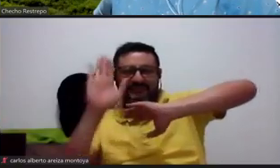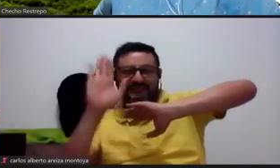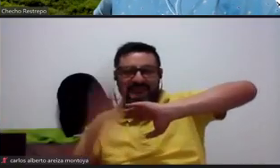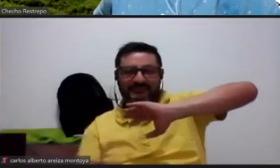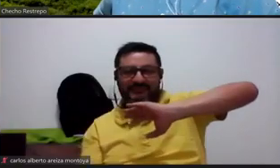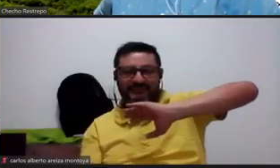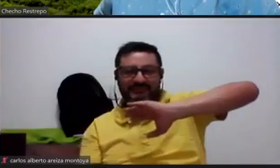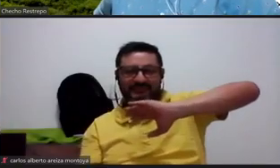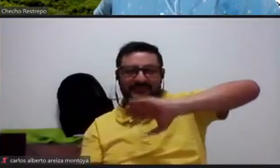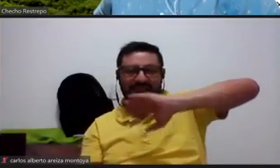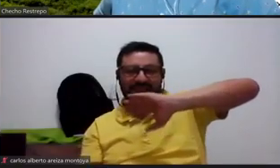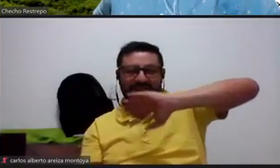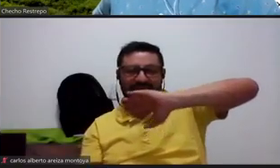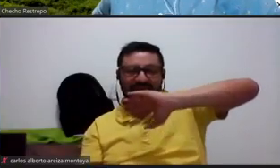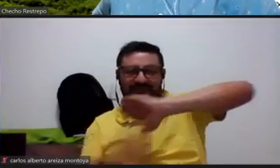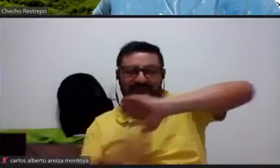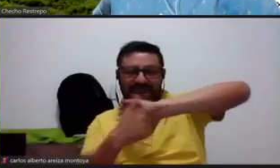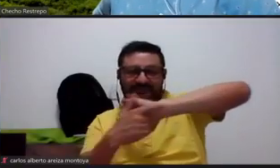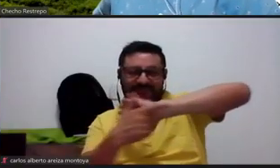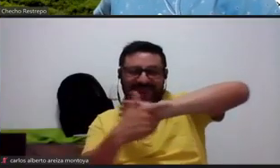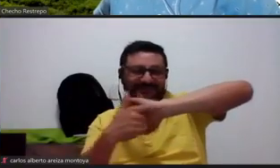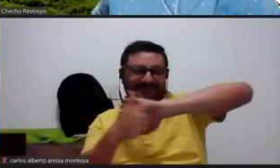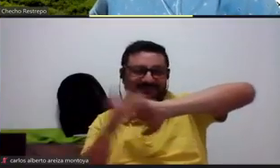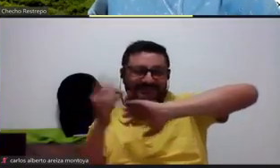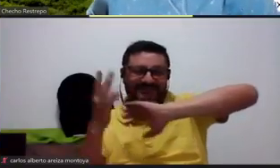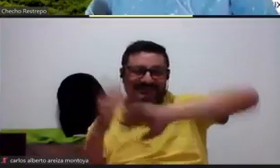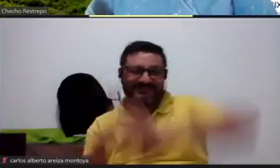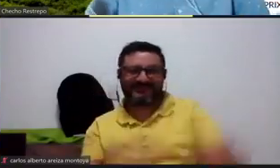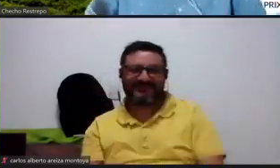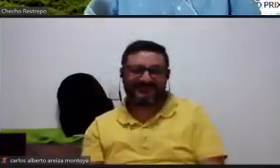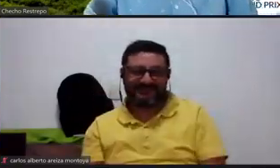Para hablar ahí técnicamente. Espérate.